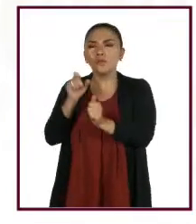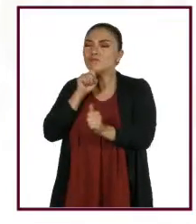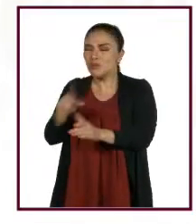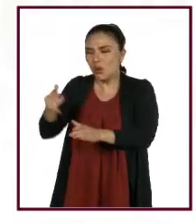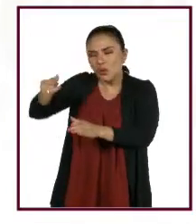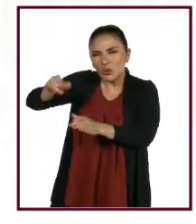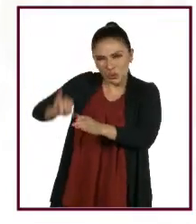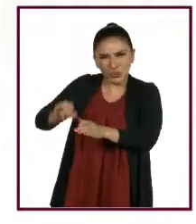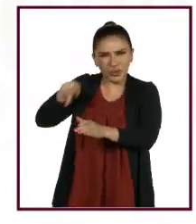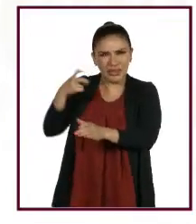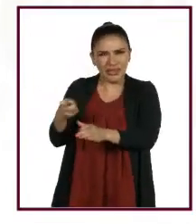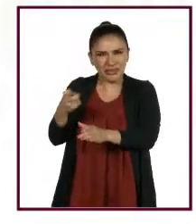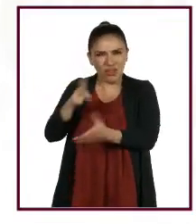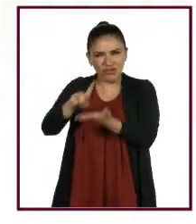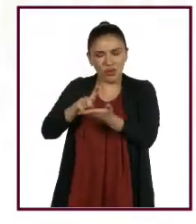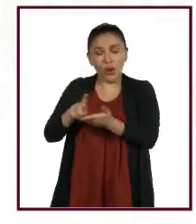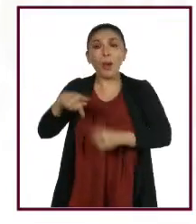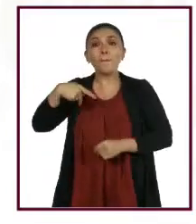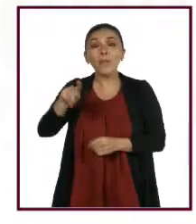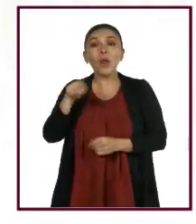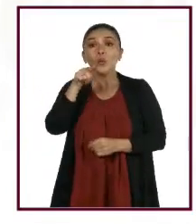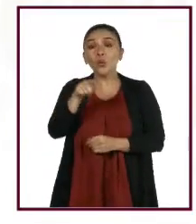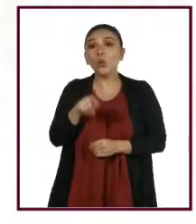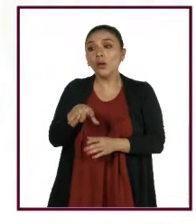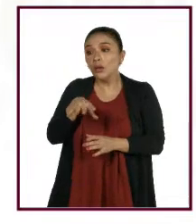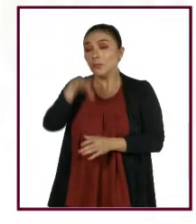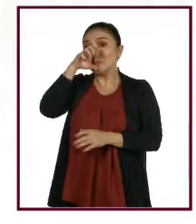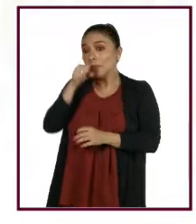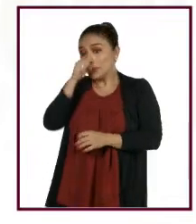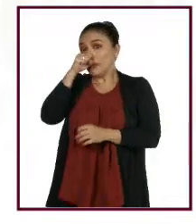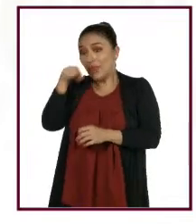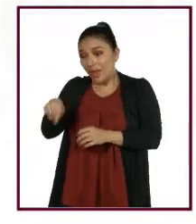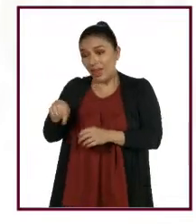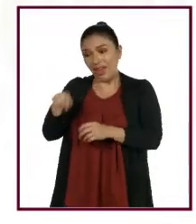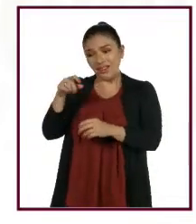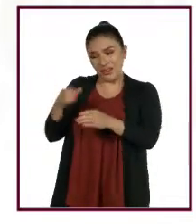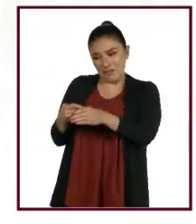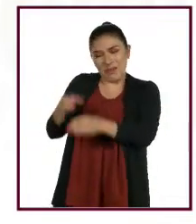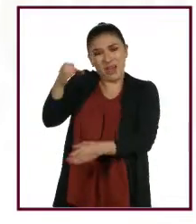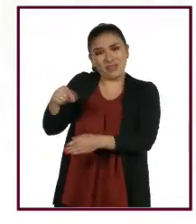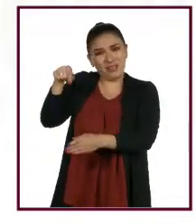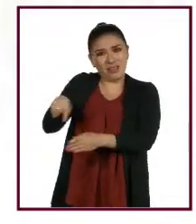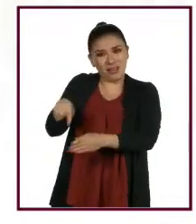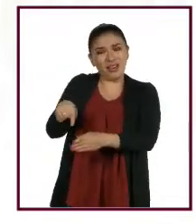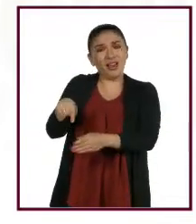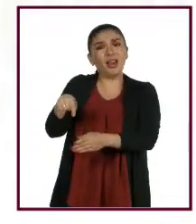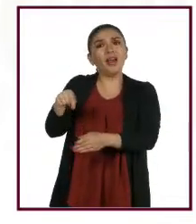sustancia, pero que el uso de estos contenedores de manera